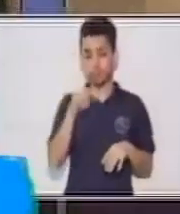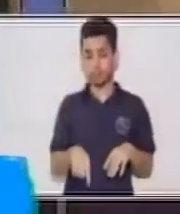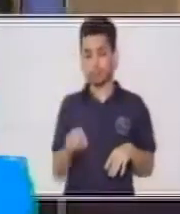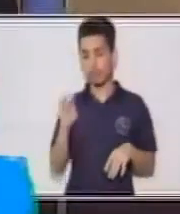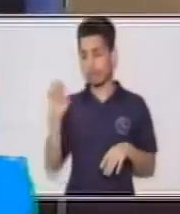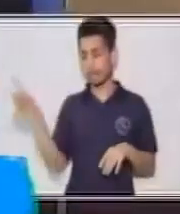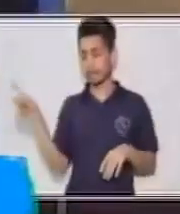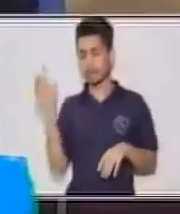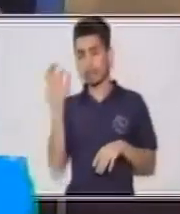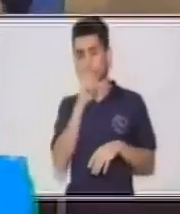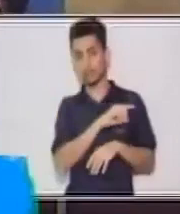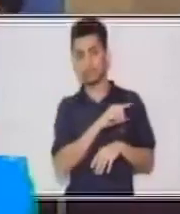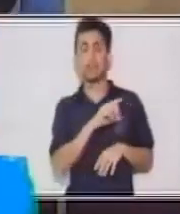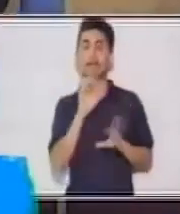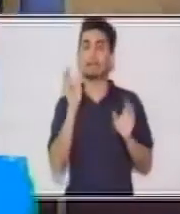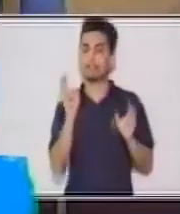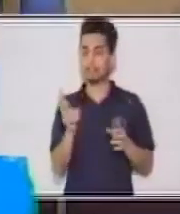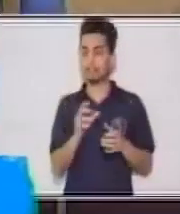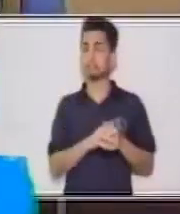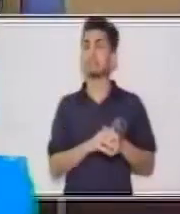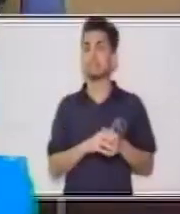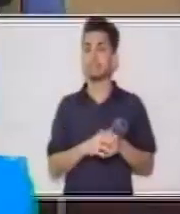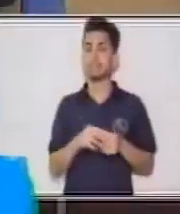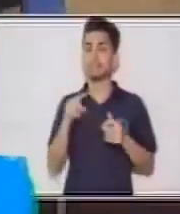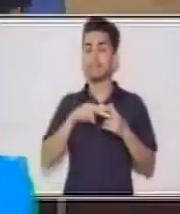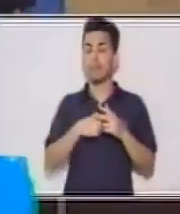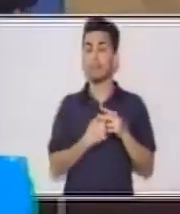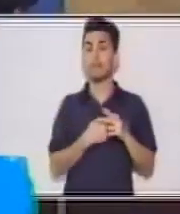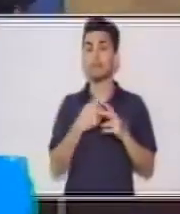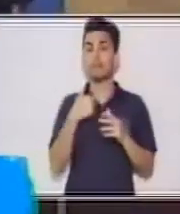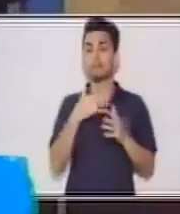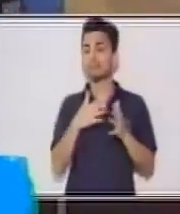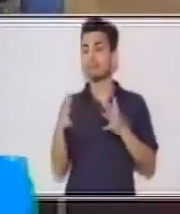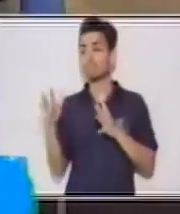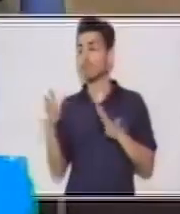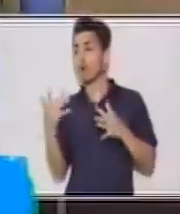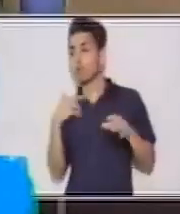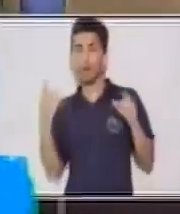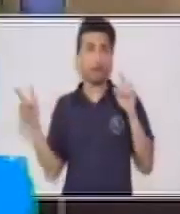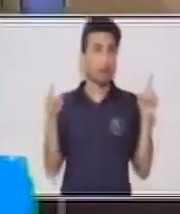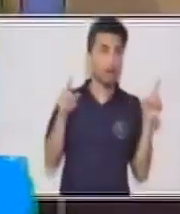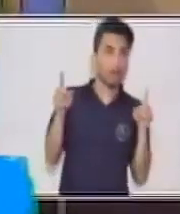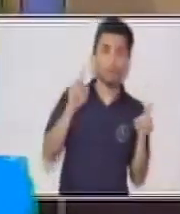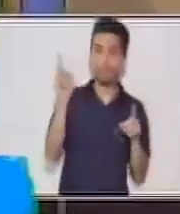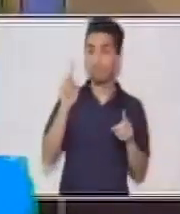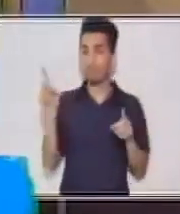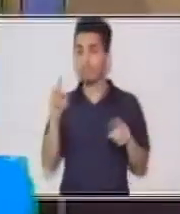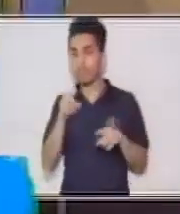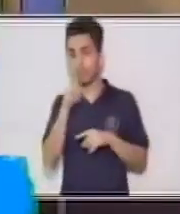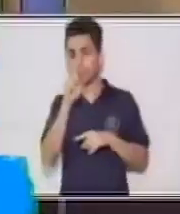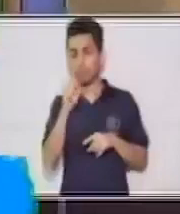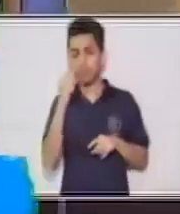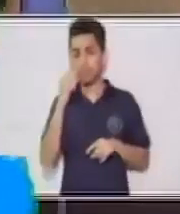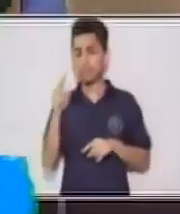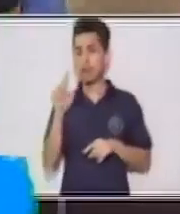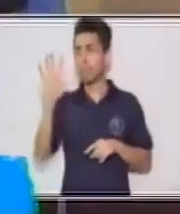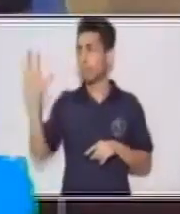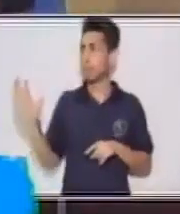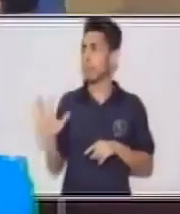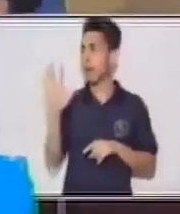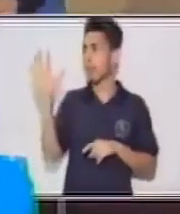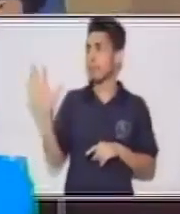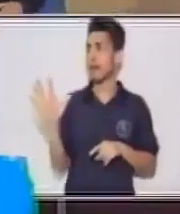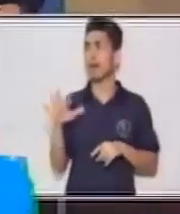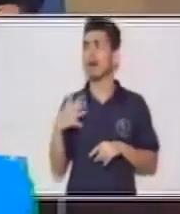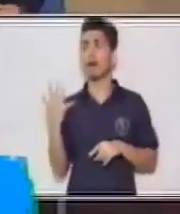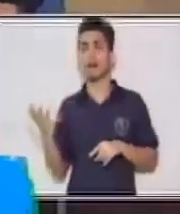oeste. Entonces, a partir de esto es como nosotros podemos ubicarnos. Si de repente ustedes alguna vez ven un mapa, se van a dar cuenta